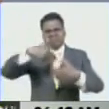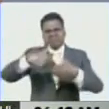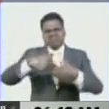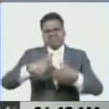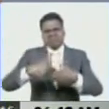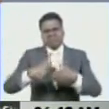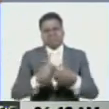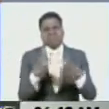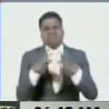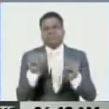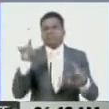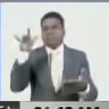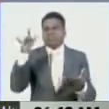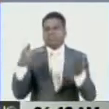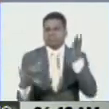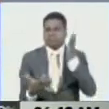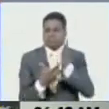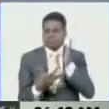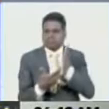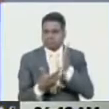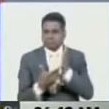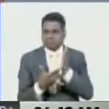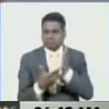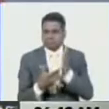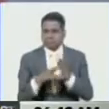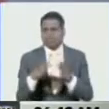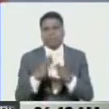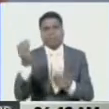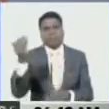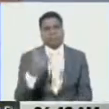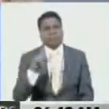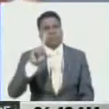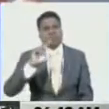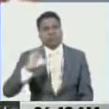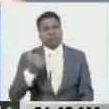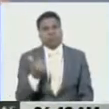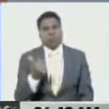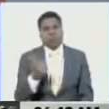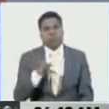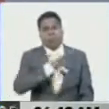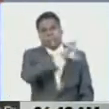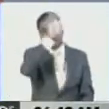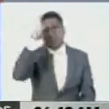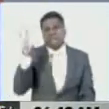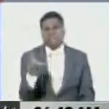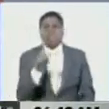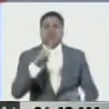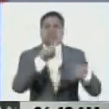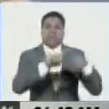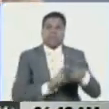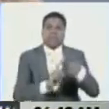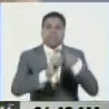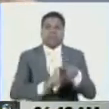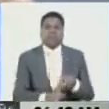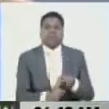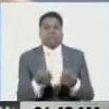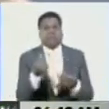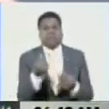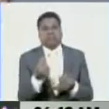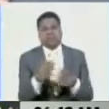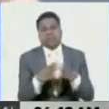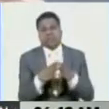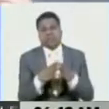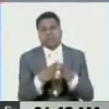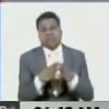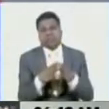la tecnología proveniente del exterior, una dependencia monetaria, una dependencia financiera, y la estrategia del